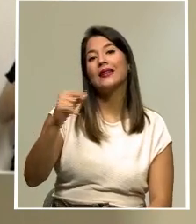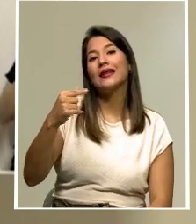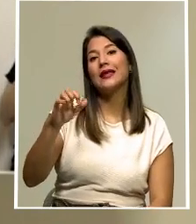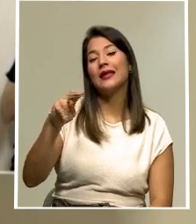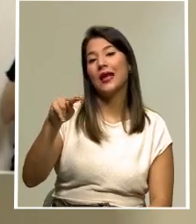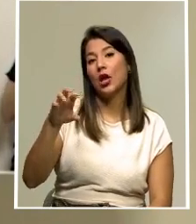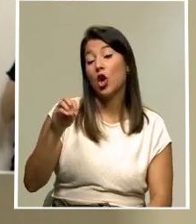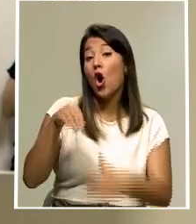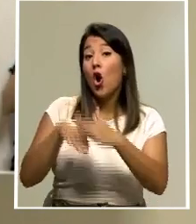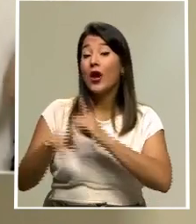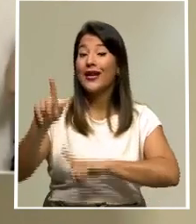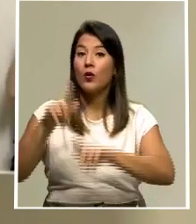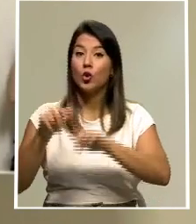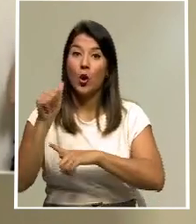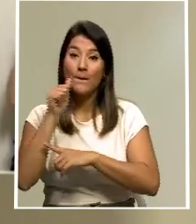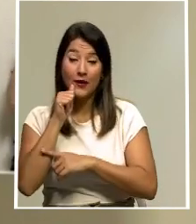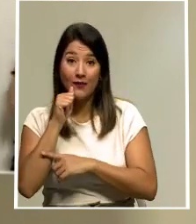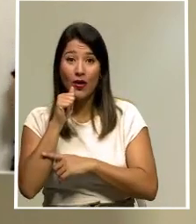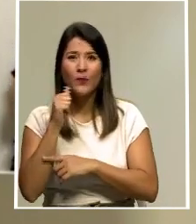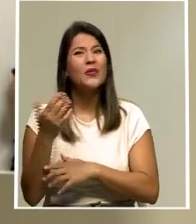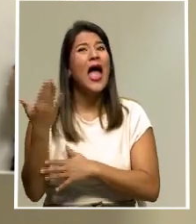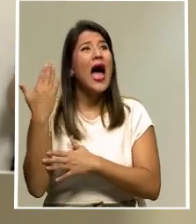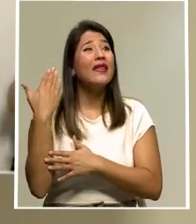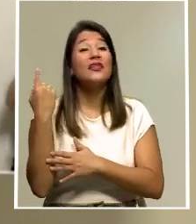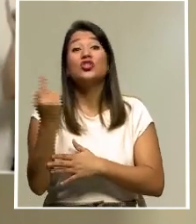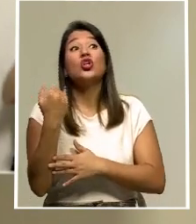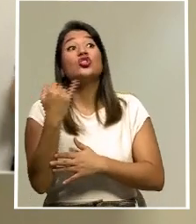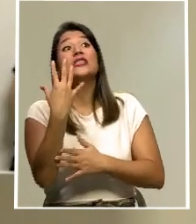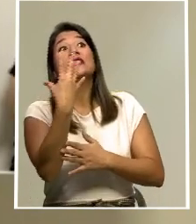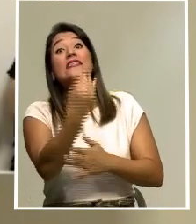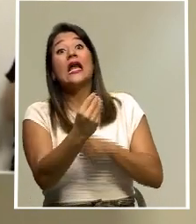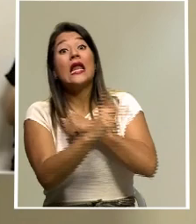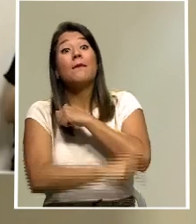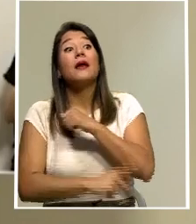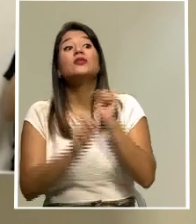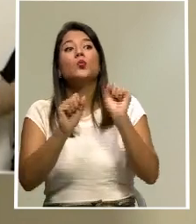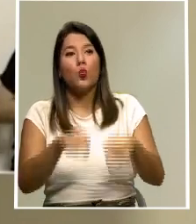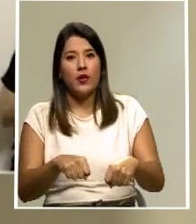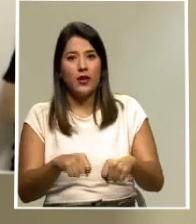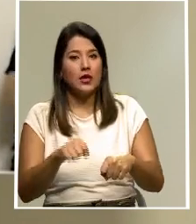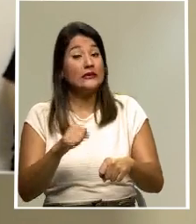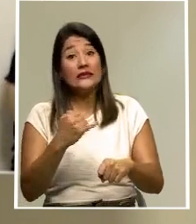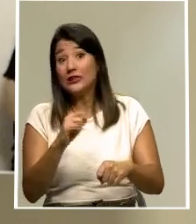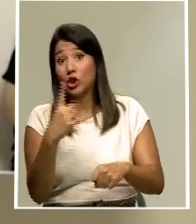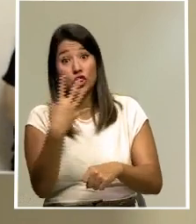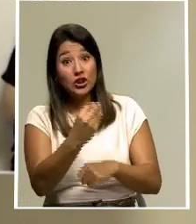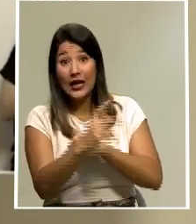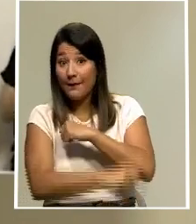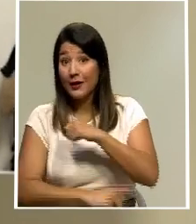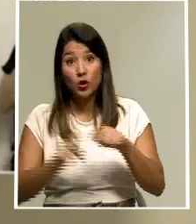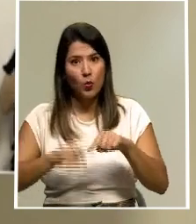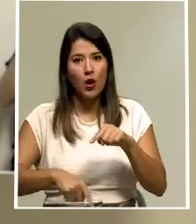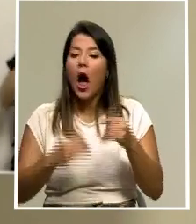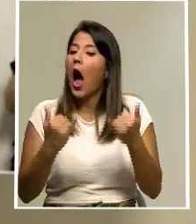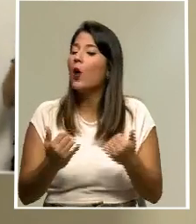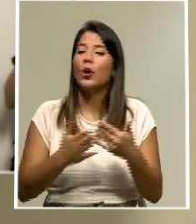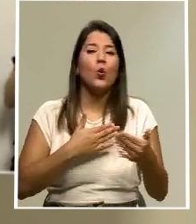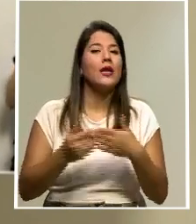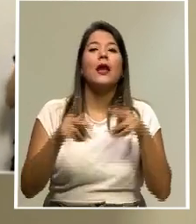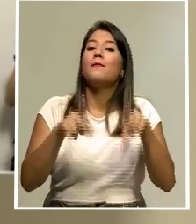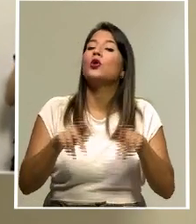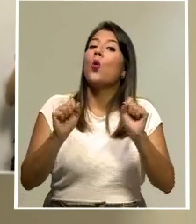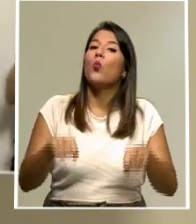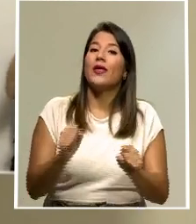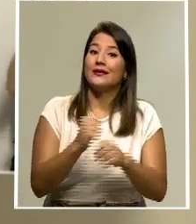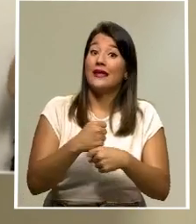ponía como requisito único a la salida del país, sino que lo puede hacer cualquiera. Pero las personas que tienen síntomas sí tienen que realizarse